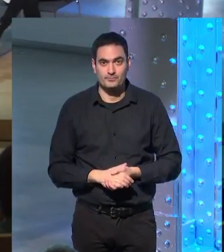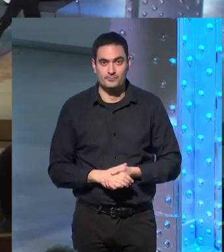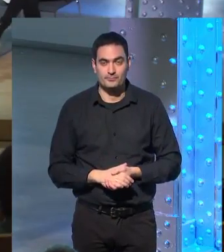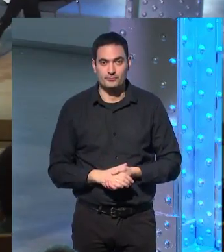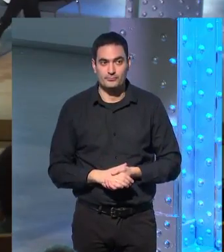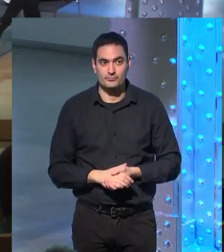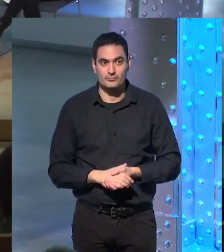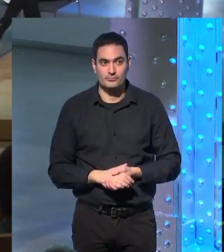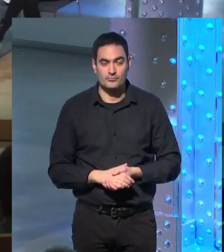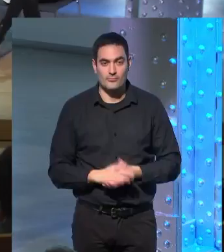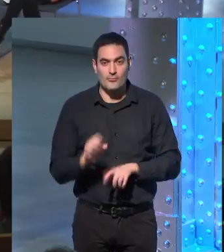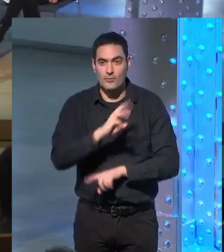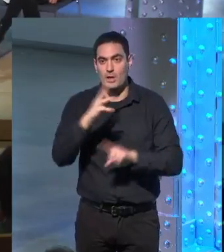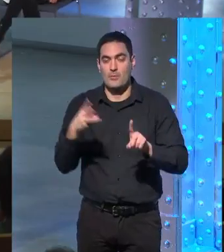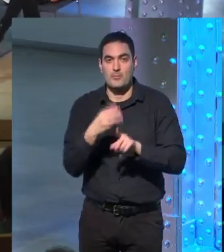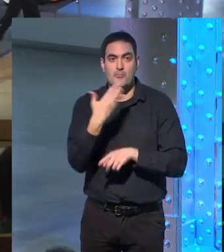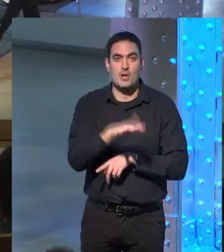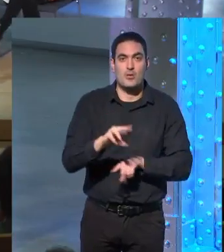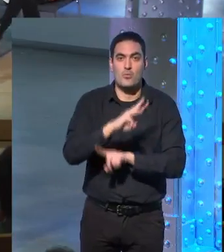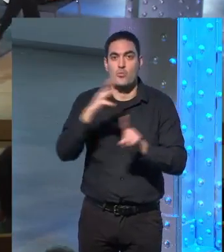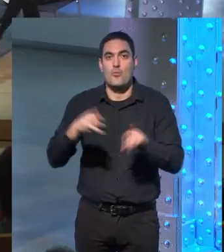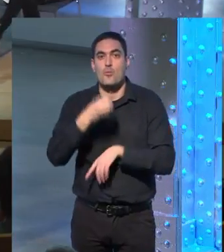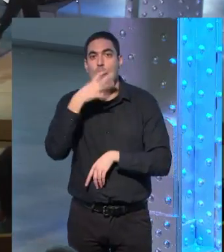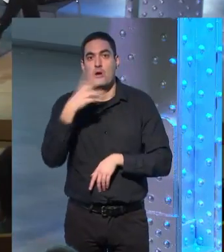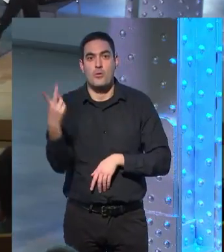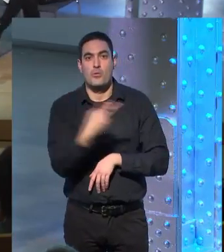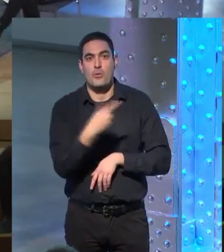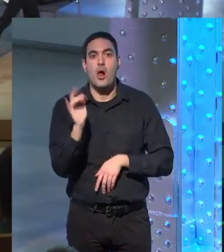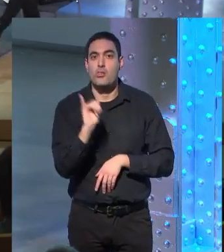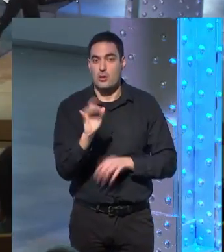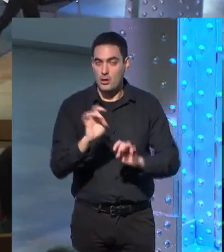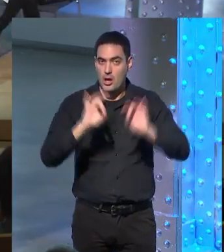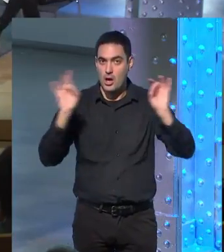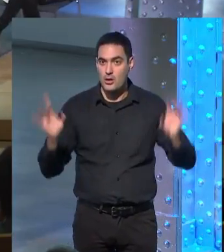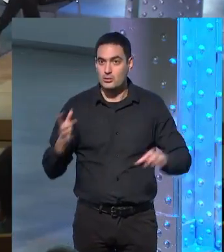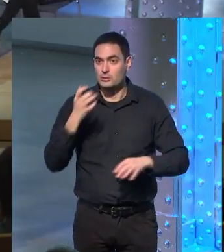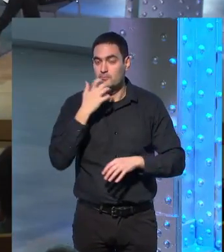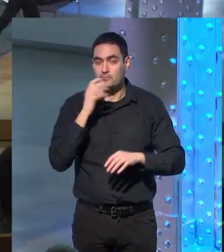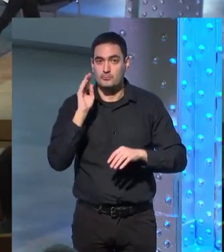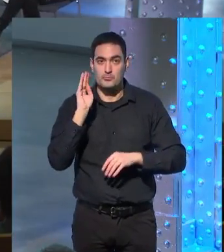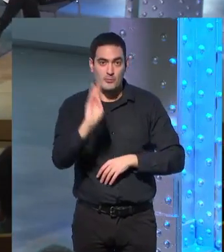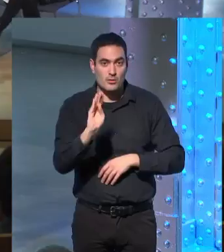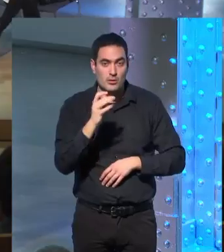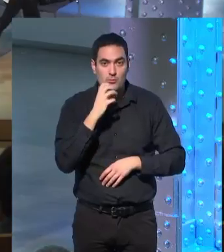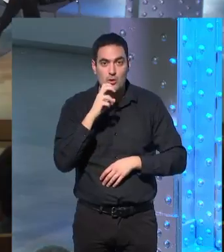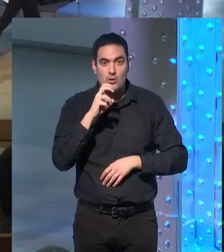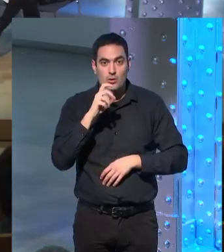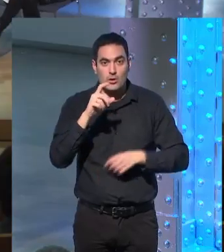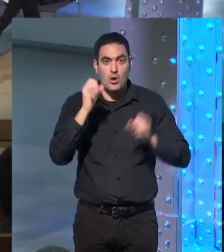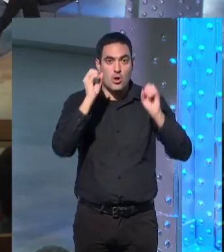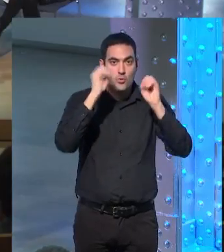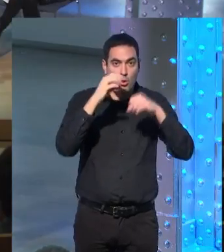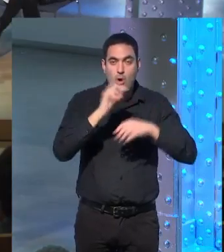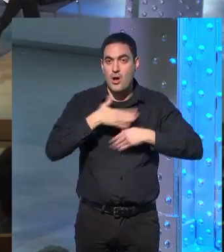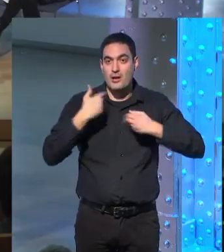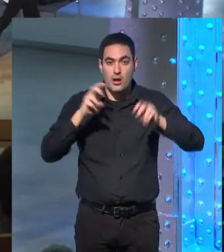Es que hay páginas malas y páginas buenas, está claro, pero cuando hacen una consulta en el buscador que sea, en Google, en